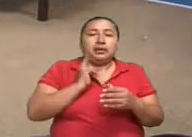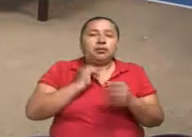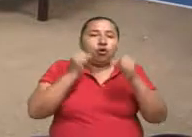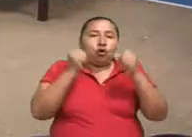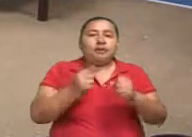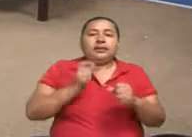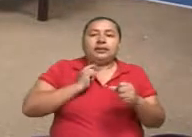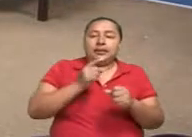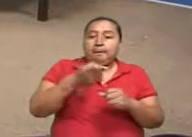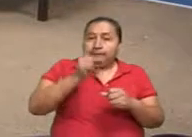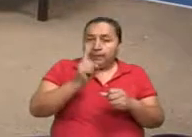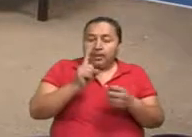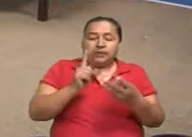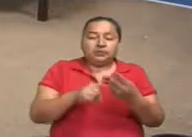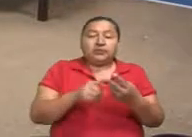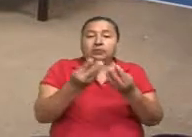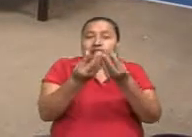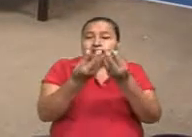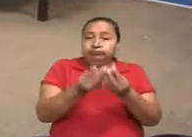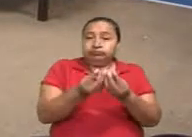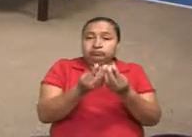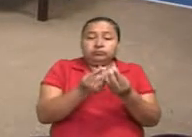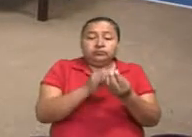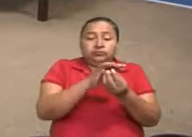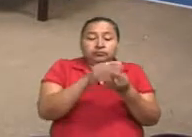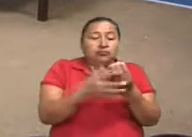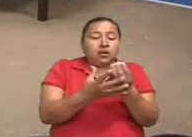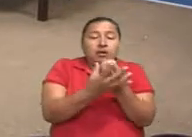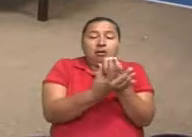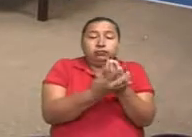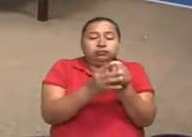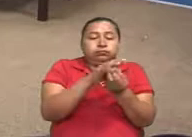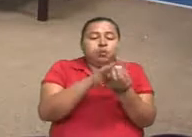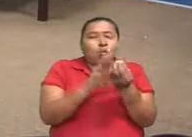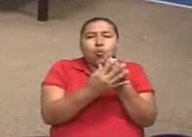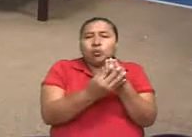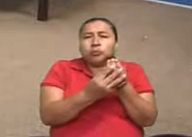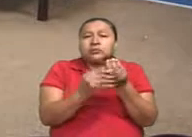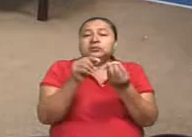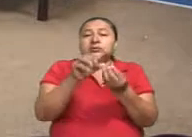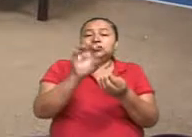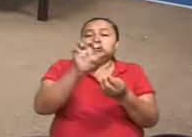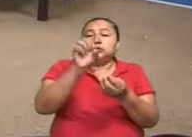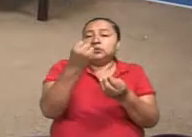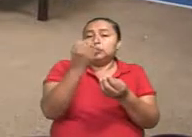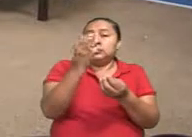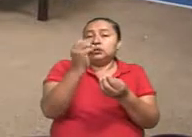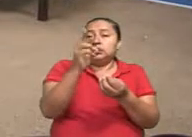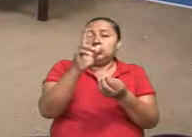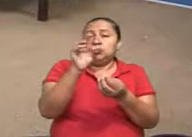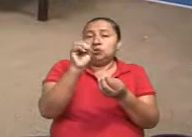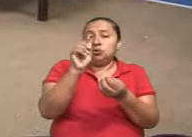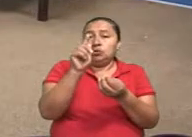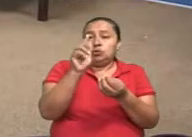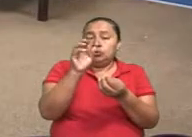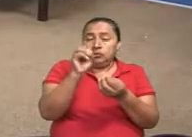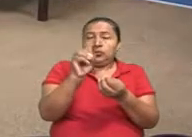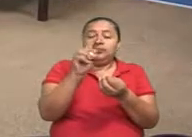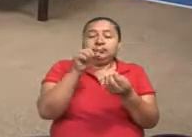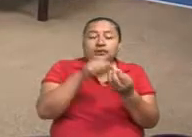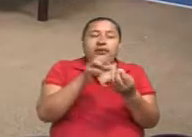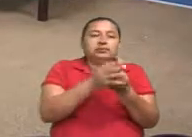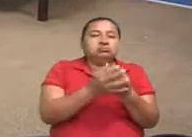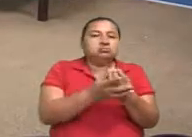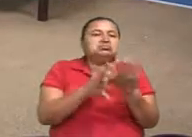sus testículos. Los testículos están en una bolsa llamada escroto, que esa tiene que estar ambiente. ¿Qué quiere